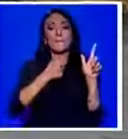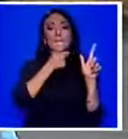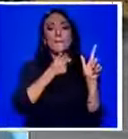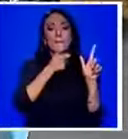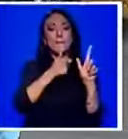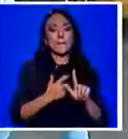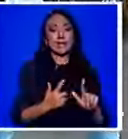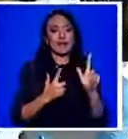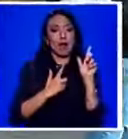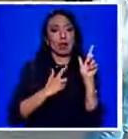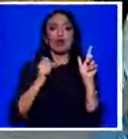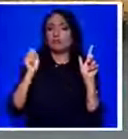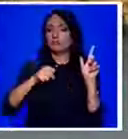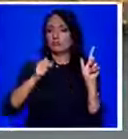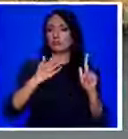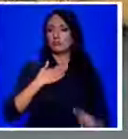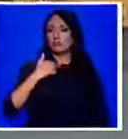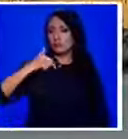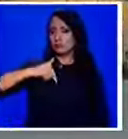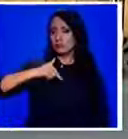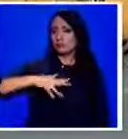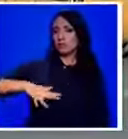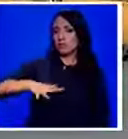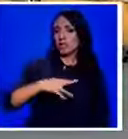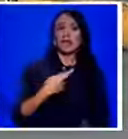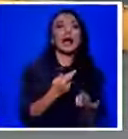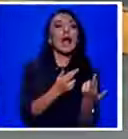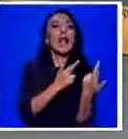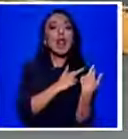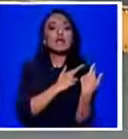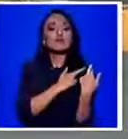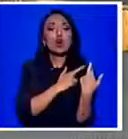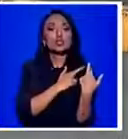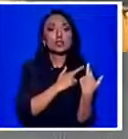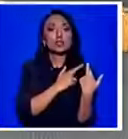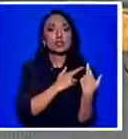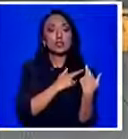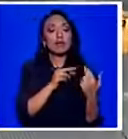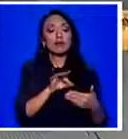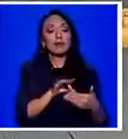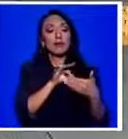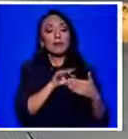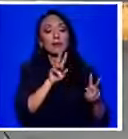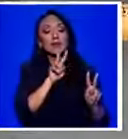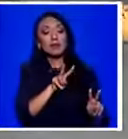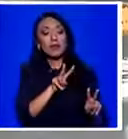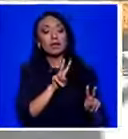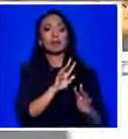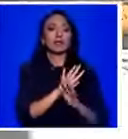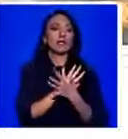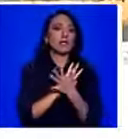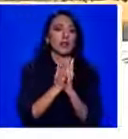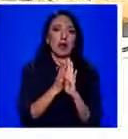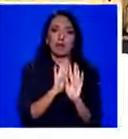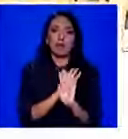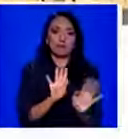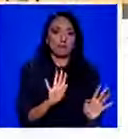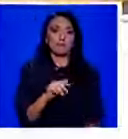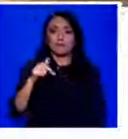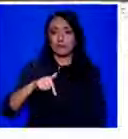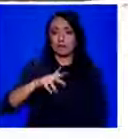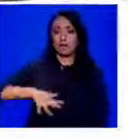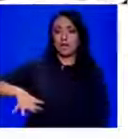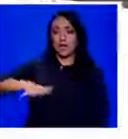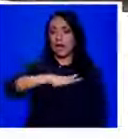personal privado, de guardias de seguridad privada que se encargan de estar pendientes, vigilantes, de que no ocurra ninguna novedad acá